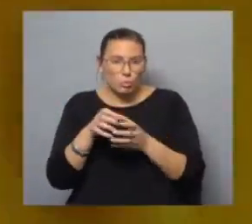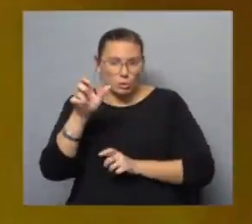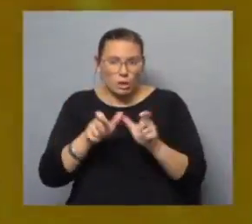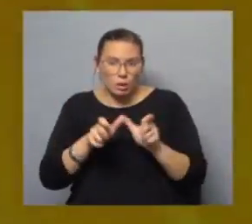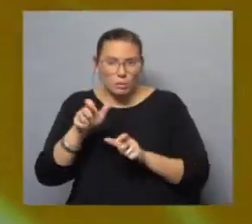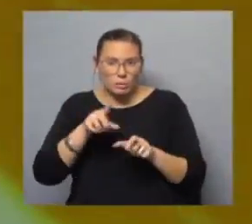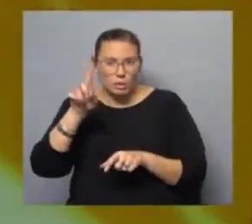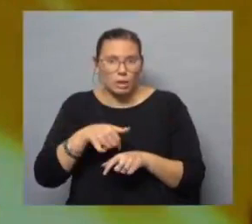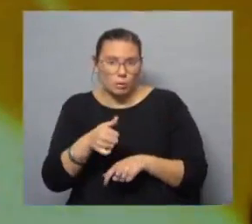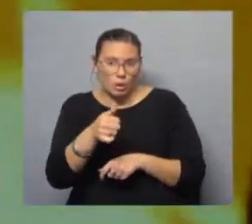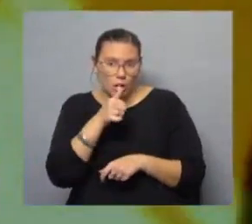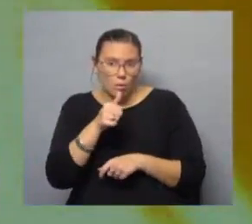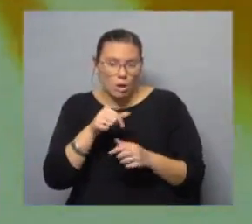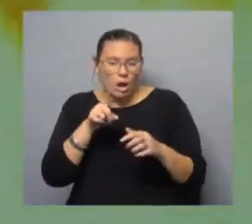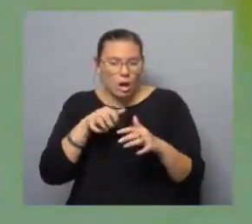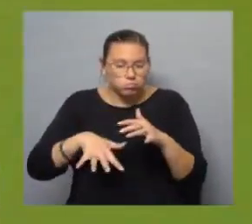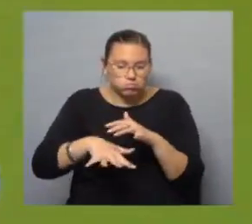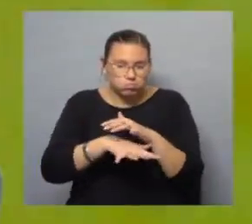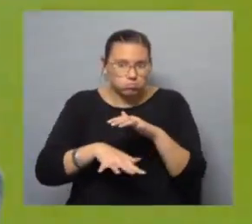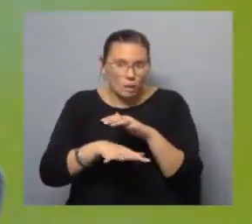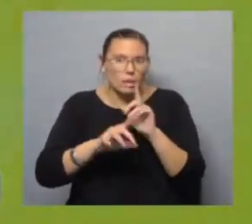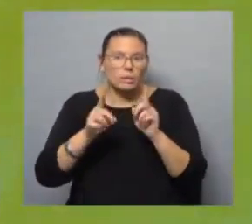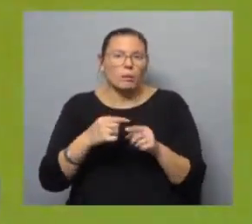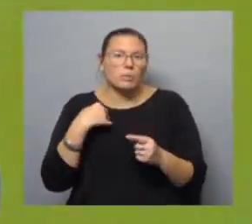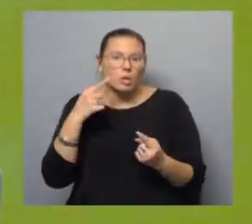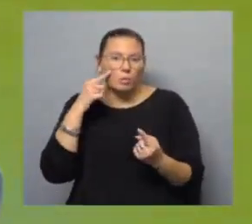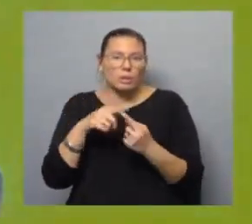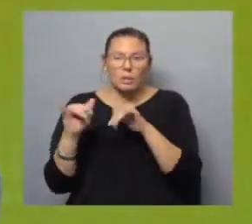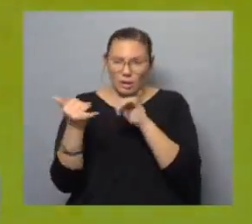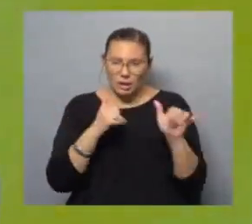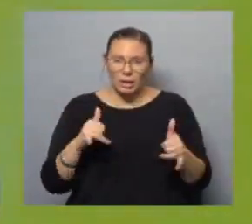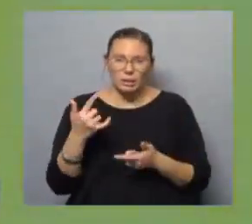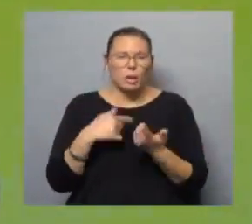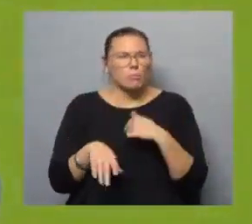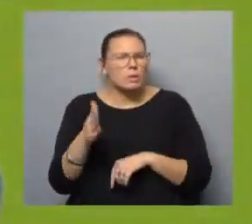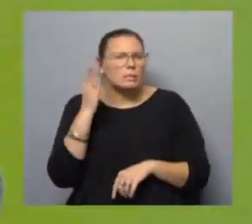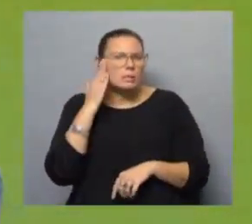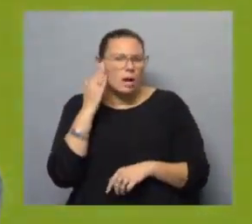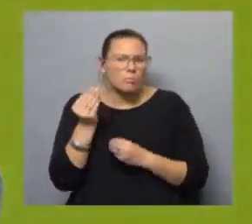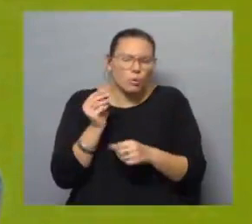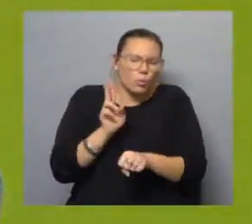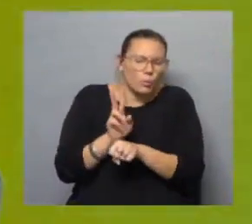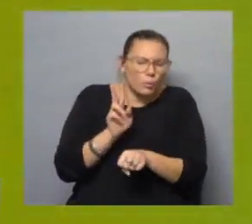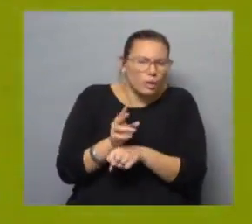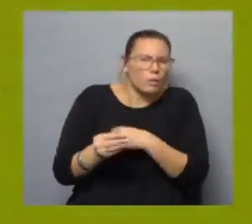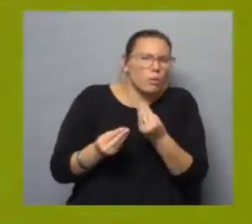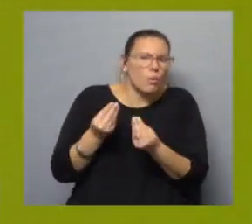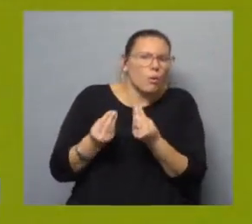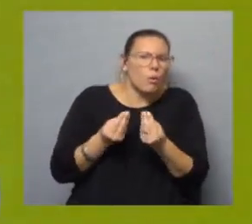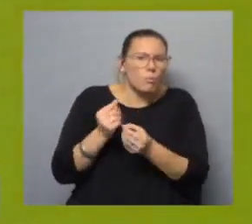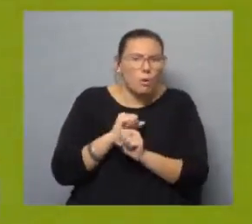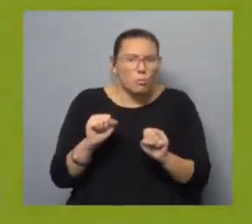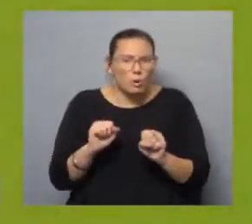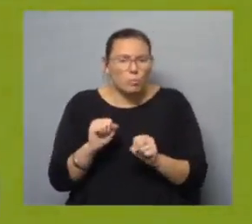agua potable de estos acuíferos, también usamos para fines recreativos, pero ¿qué sabemos? ¿Cómo lo cuidamos? ¿Cómo podemos hacer un